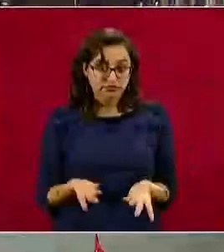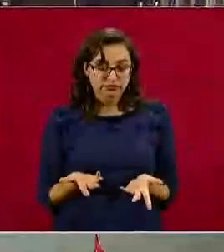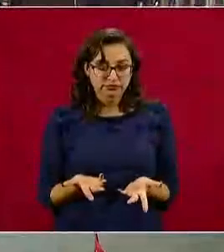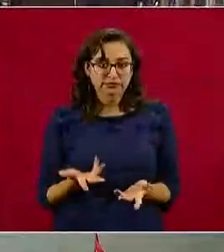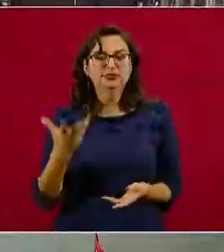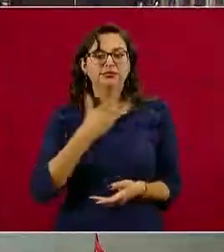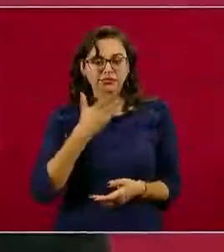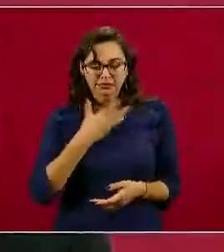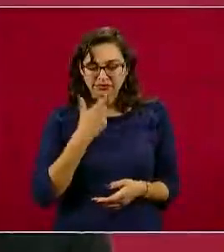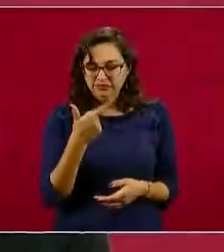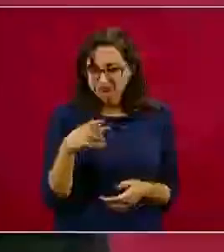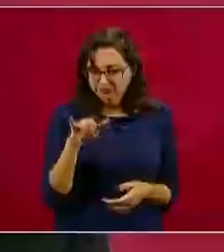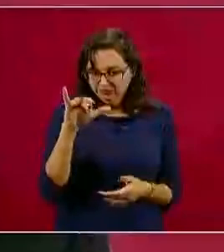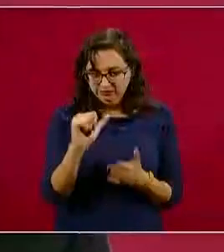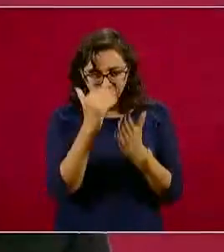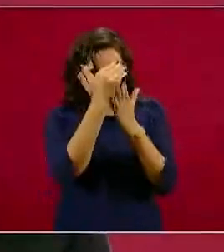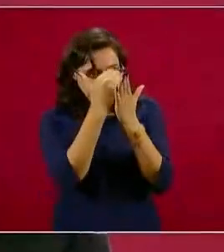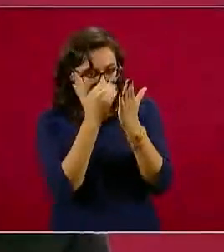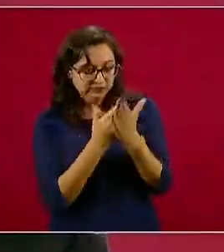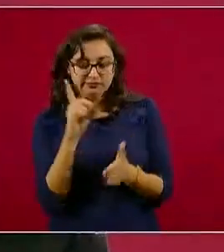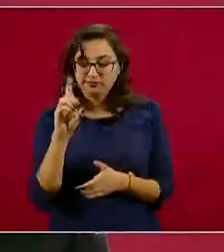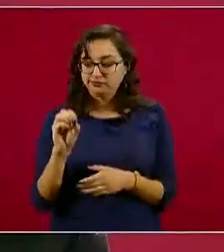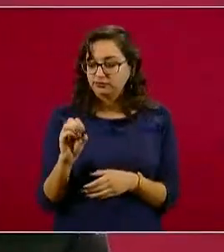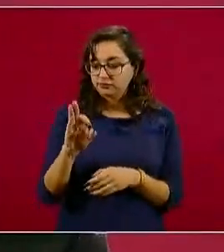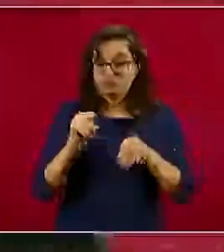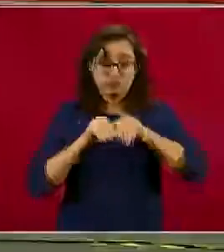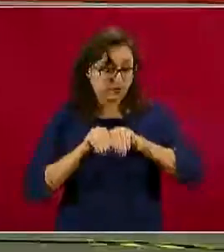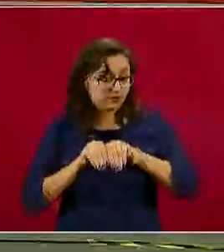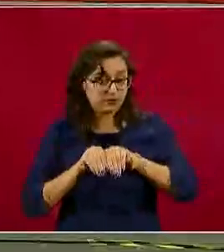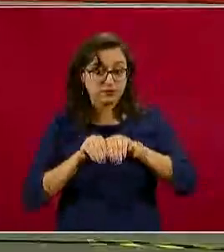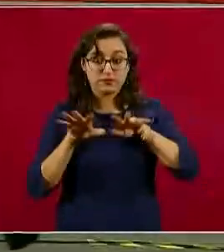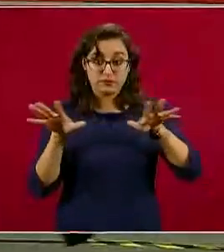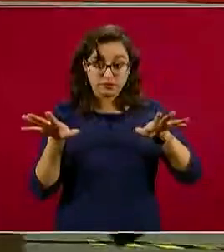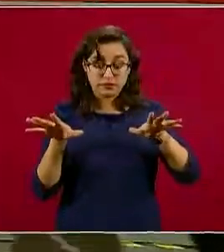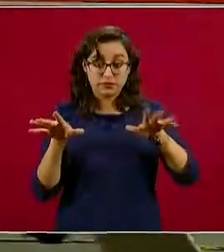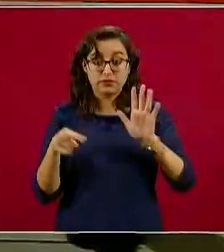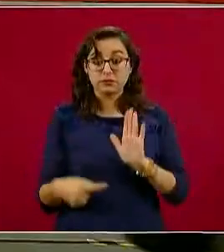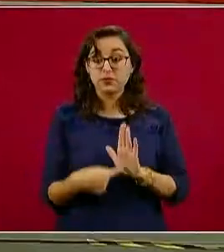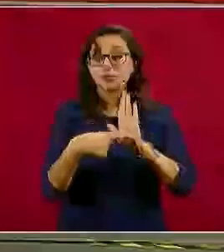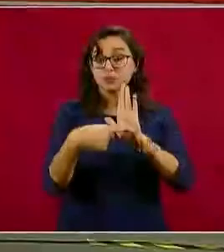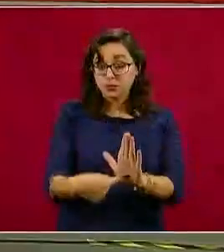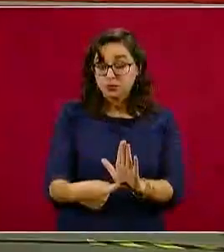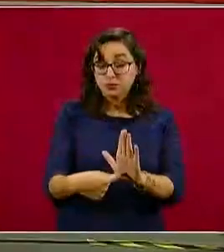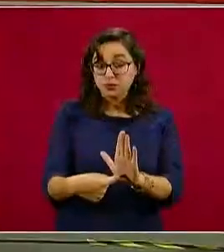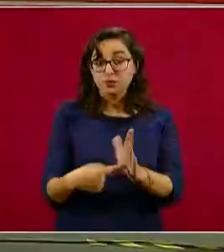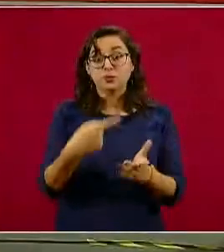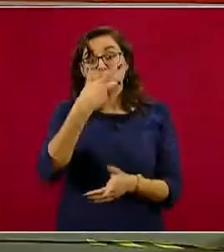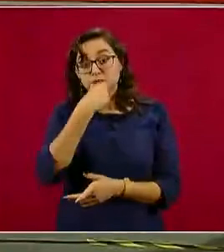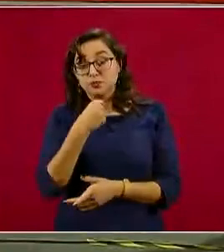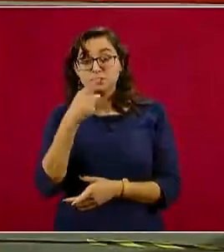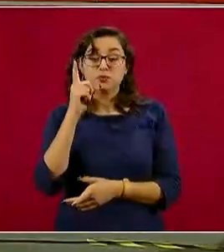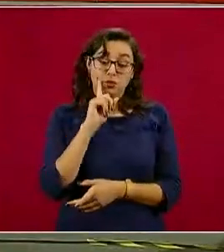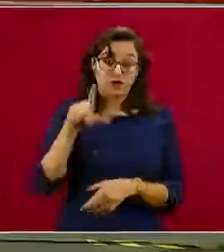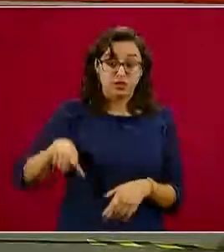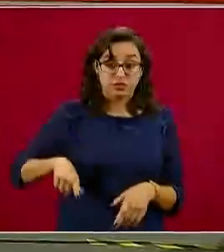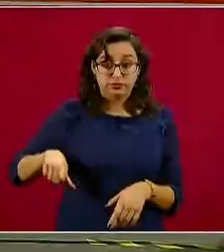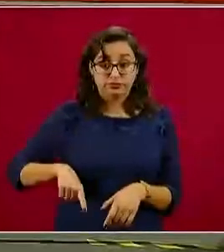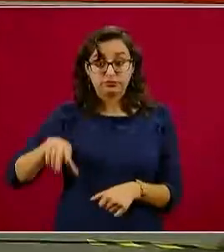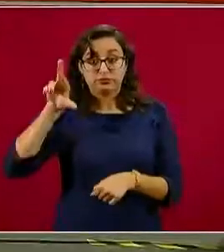conocida por el público, se publicó en el Diario Oficial de la Federación, y que los y las gobernadoras,